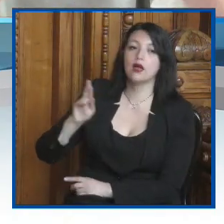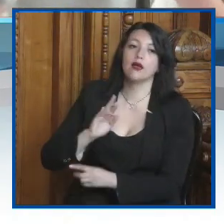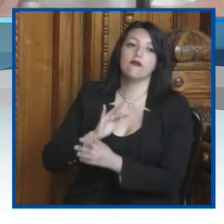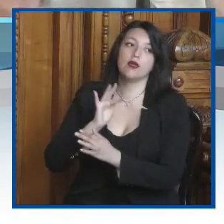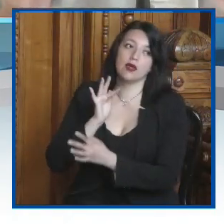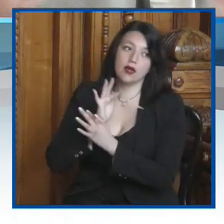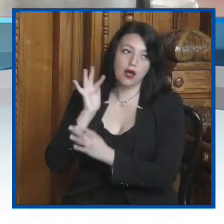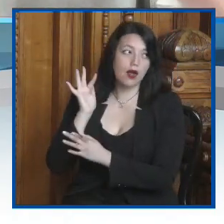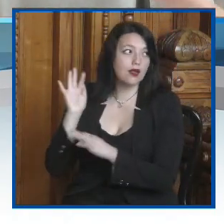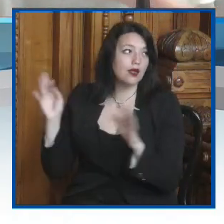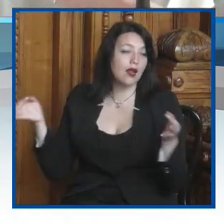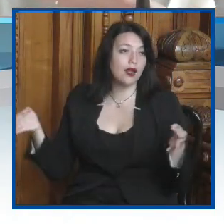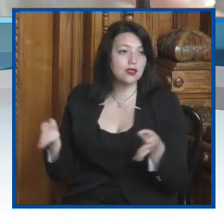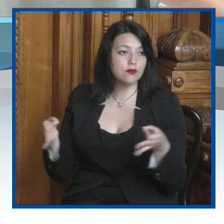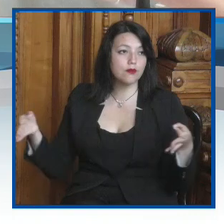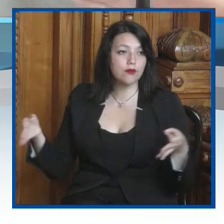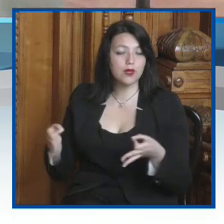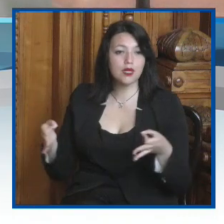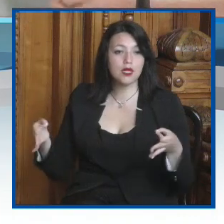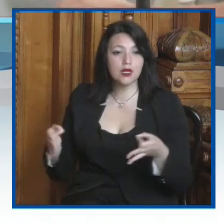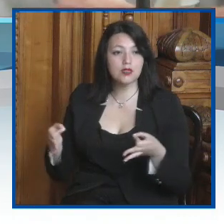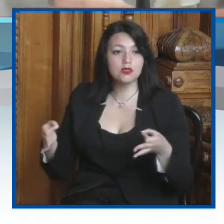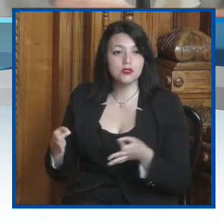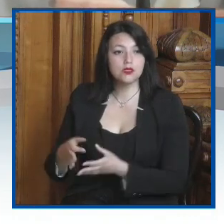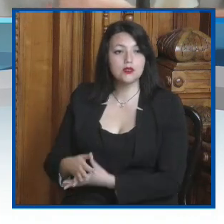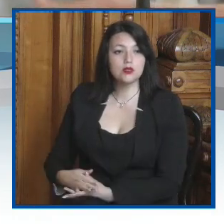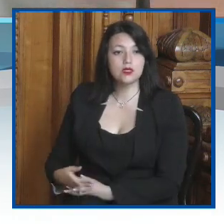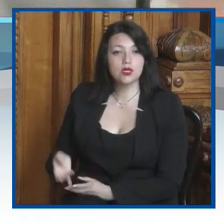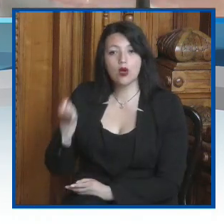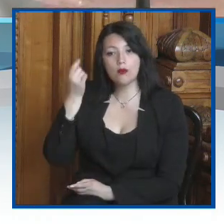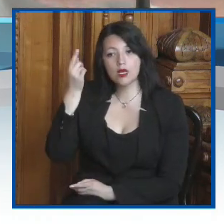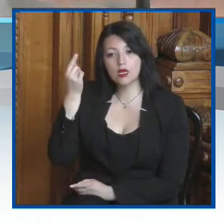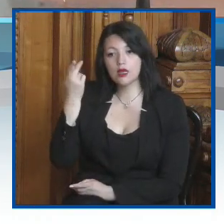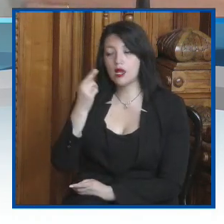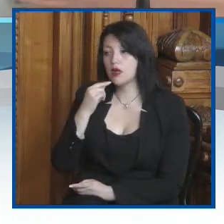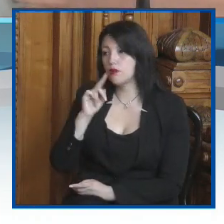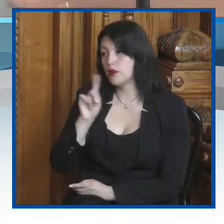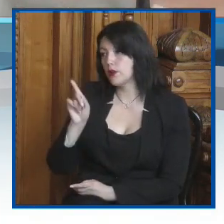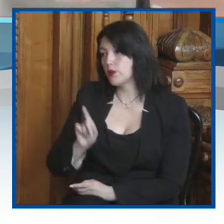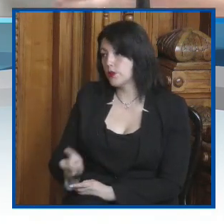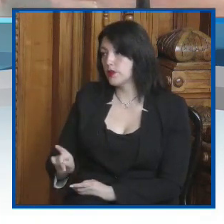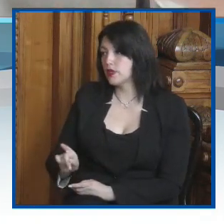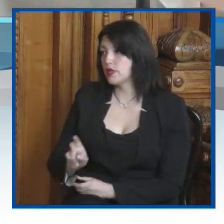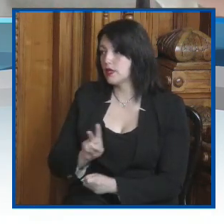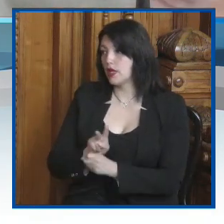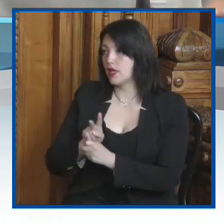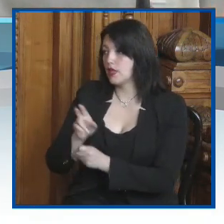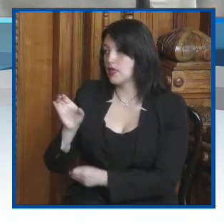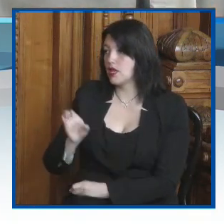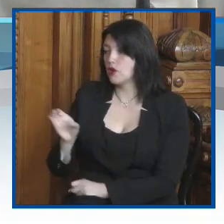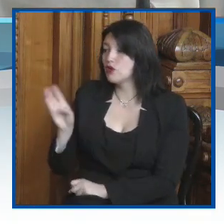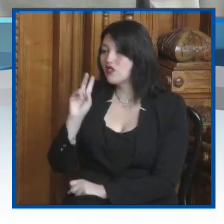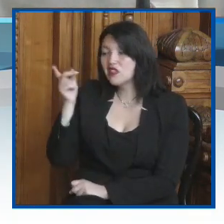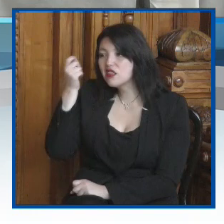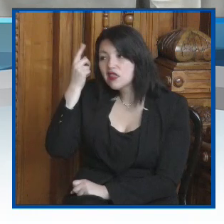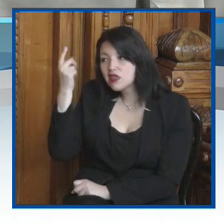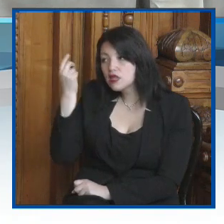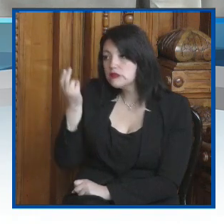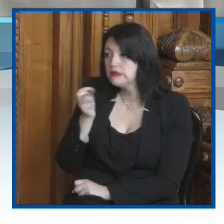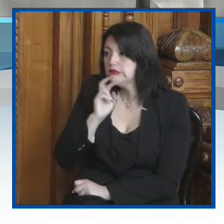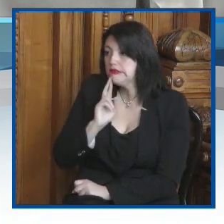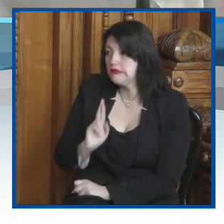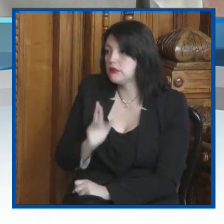explíquele por ahí de una manera que pueda comprender la pregunta. Me parece que no es que es un testigo hostil, sino que no está entendiendo qué quiere